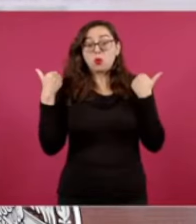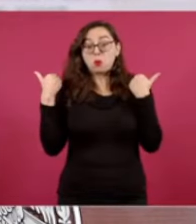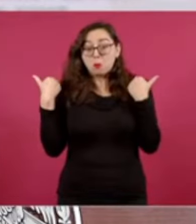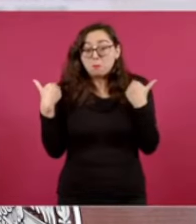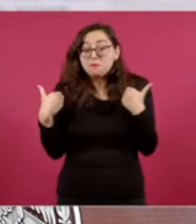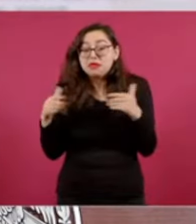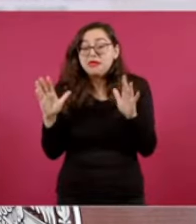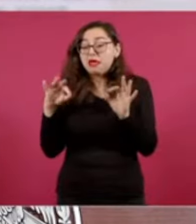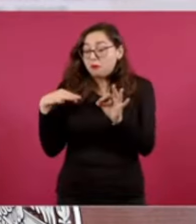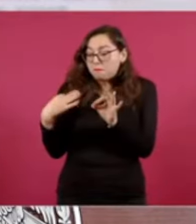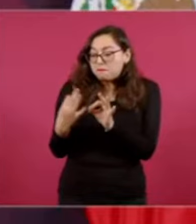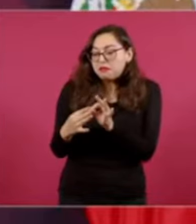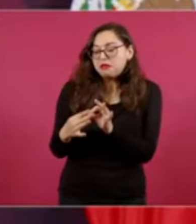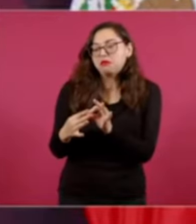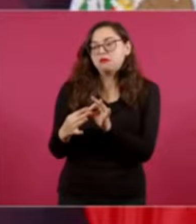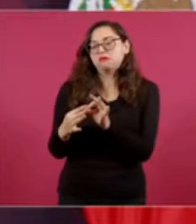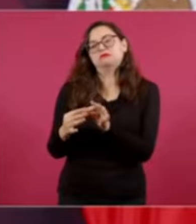presidencia.